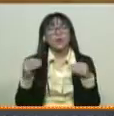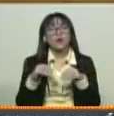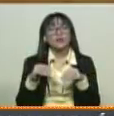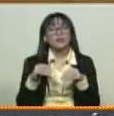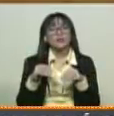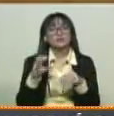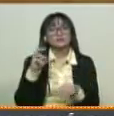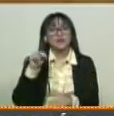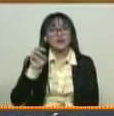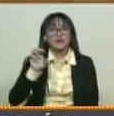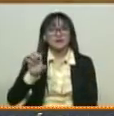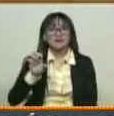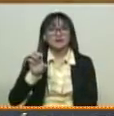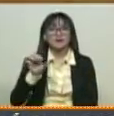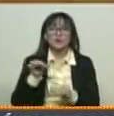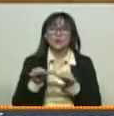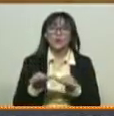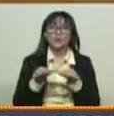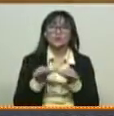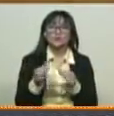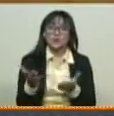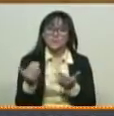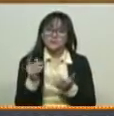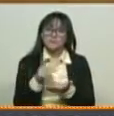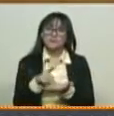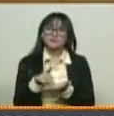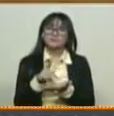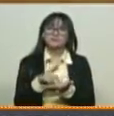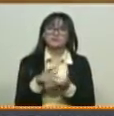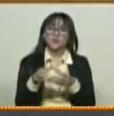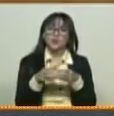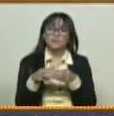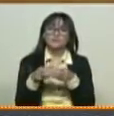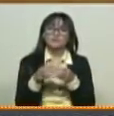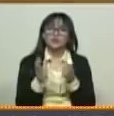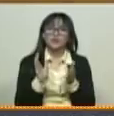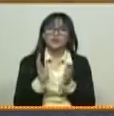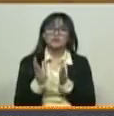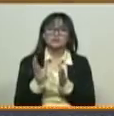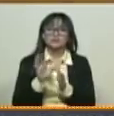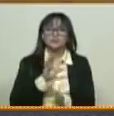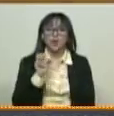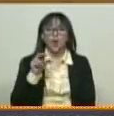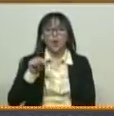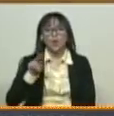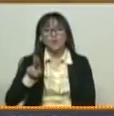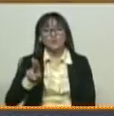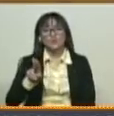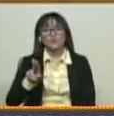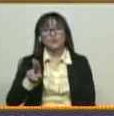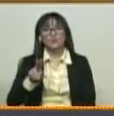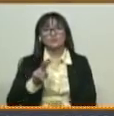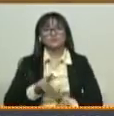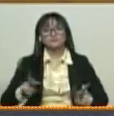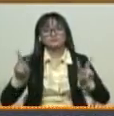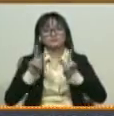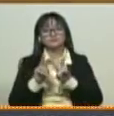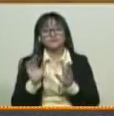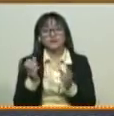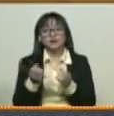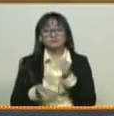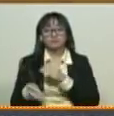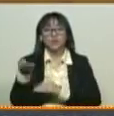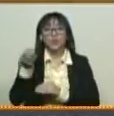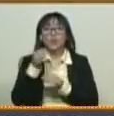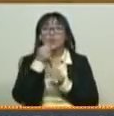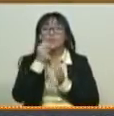Consejo Nacional Electoral continúan exigiendo la participación de una comisión de la Organización de las Naciones Unidas, pese a que este organismo ya emitió